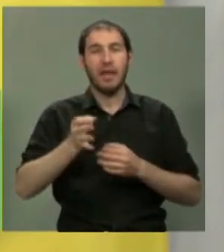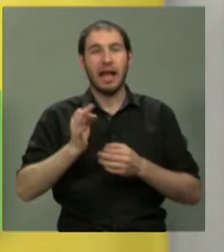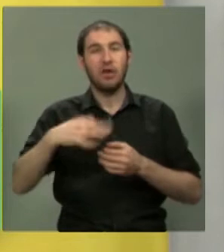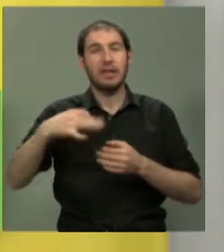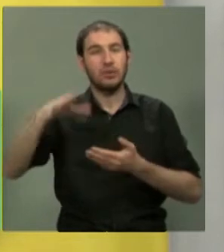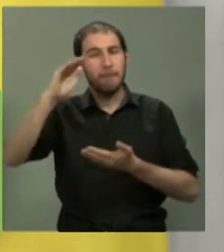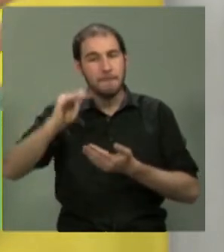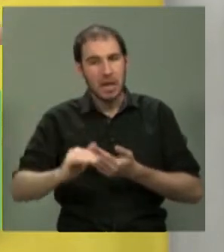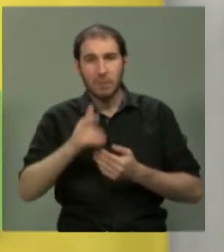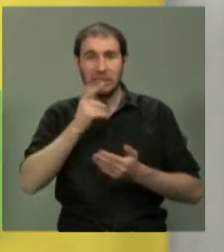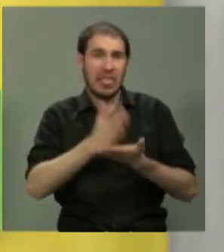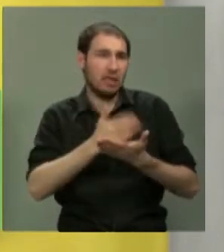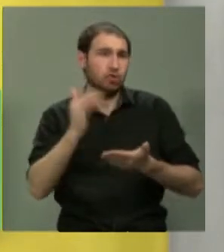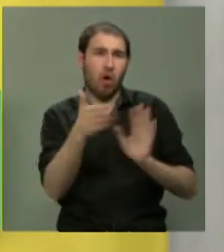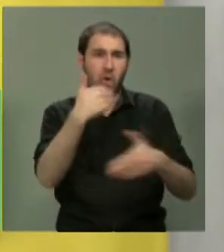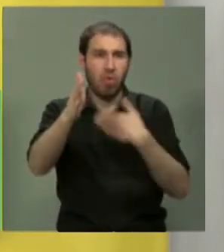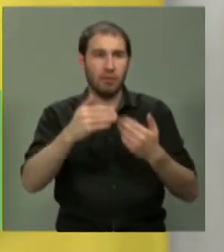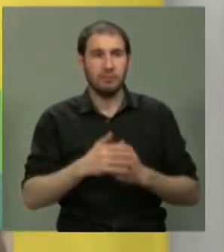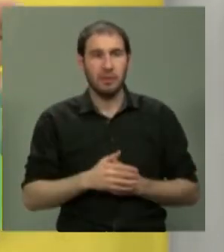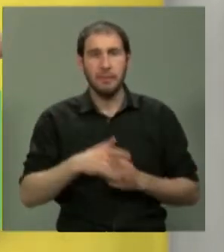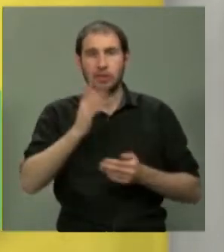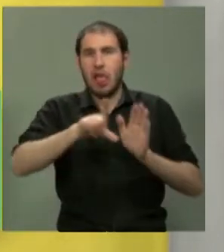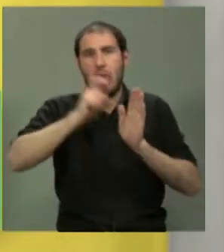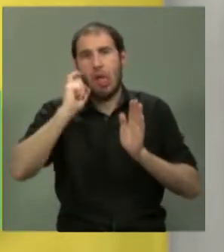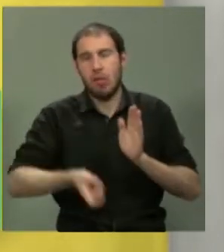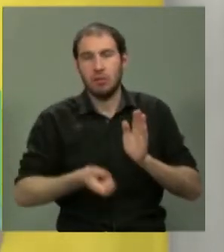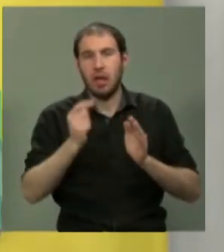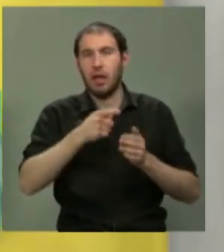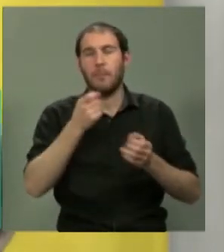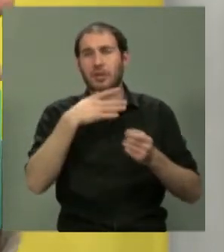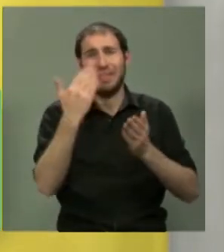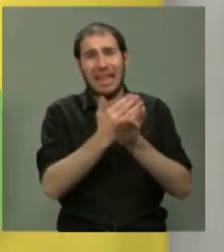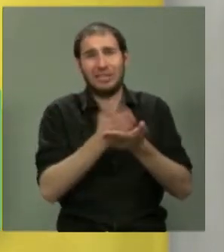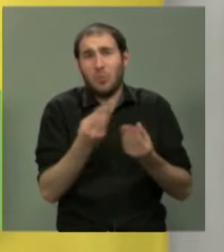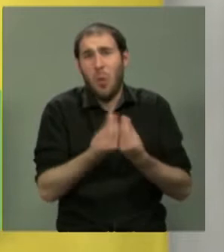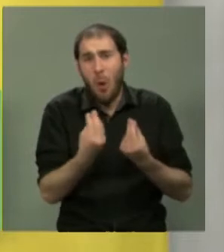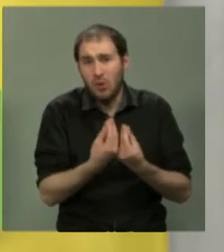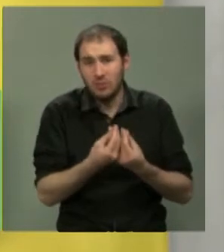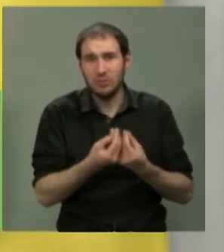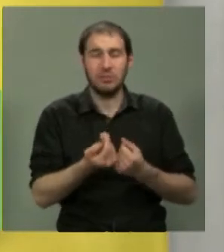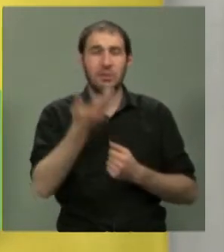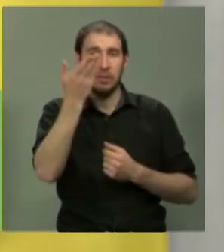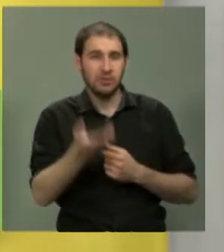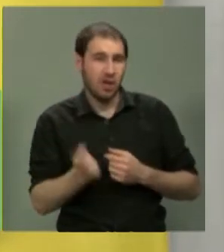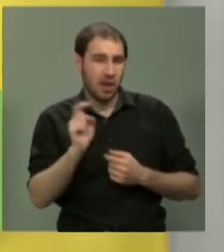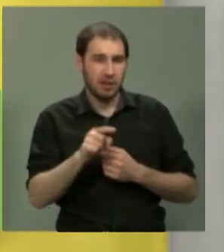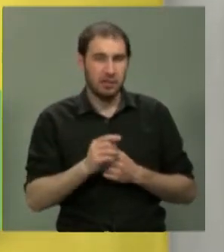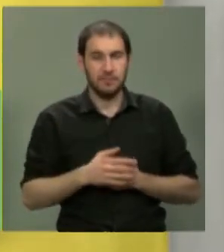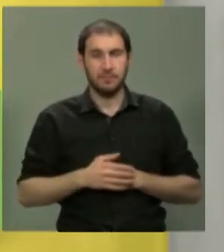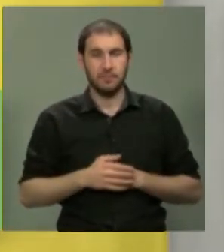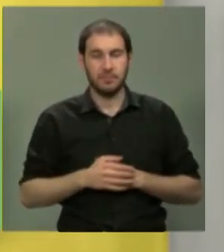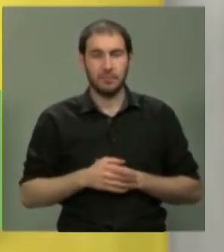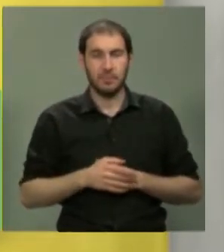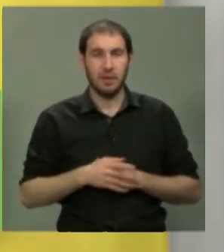obligaciones. Parece que todos son derechos. O sea, el que delinque está sujeto a un montón de derechos cuando el tipo faltó